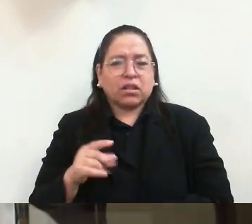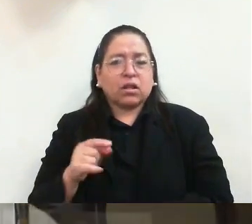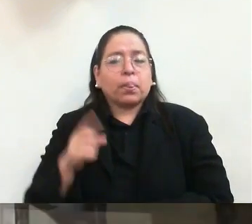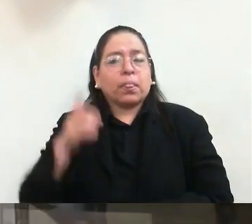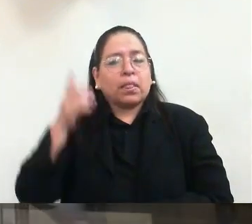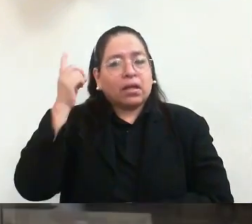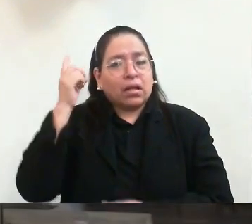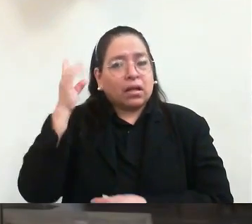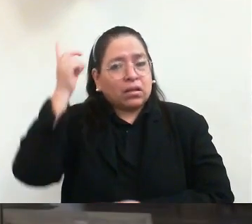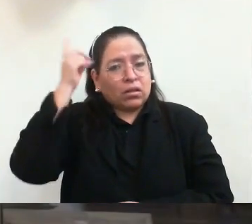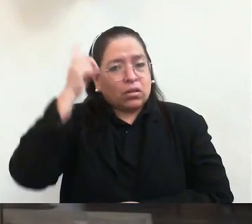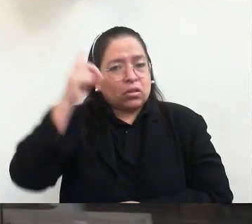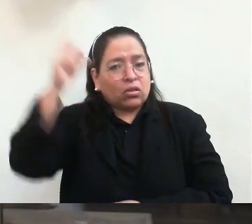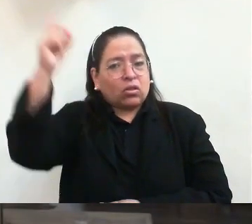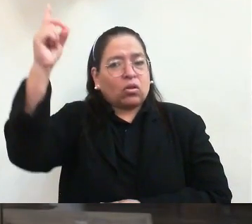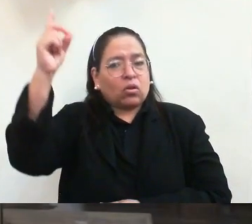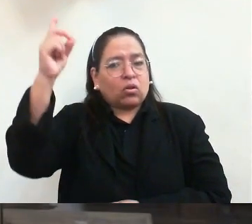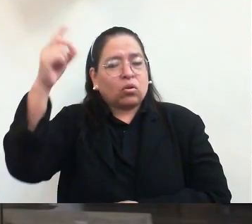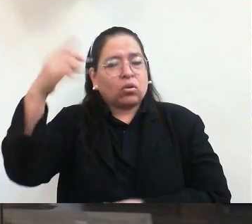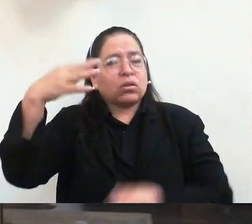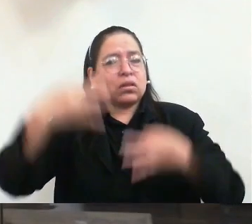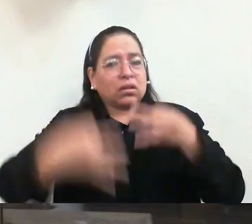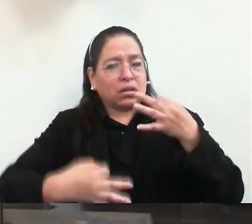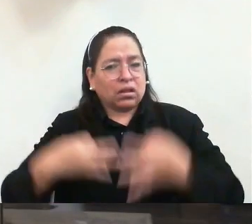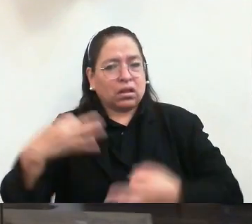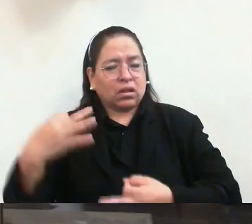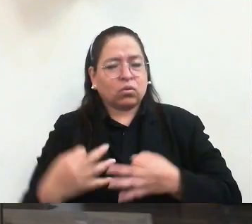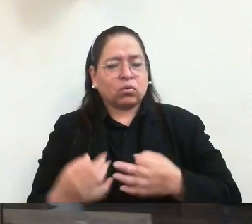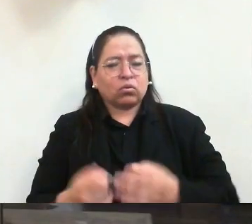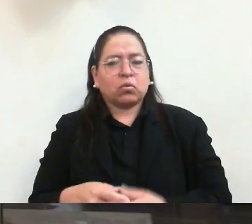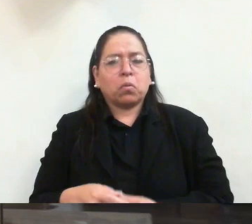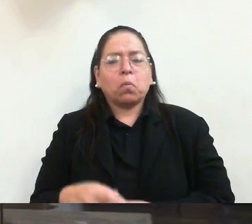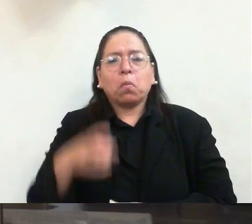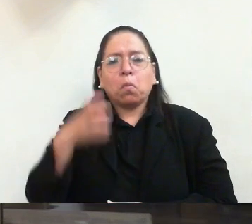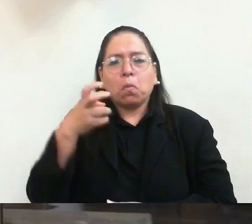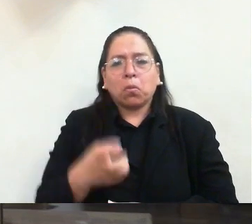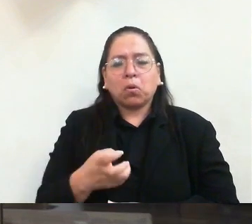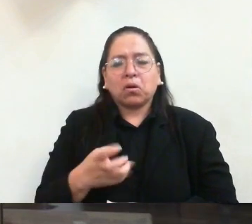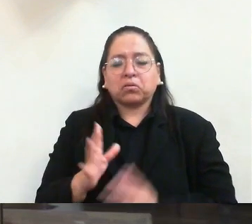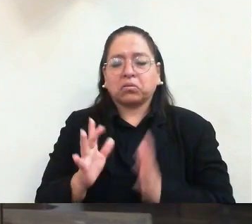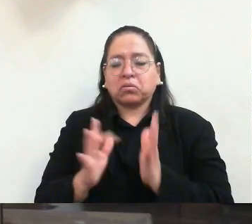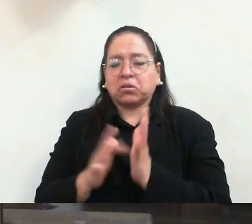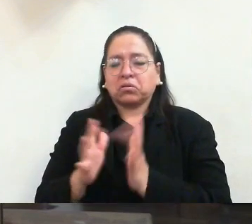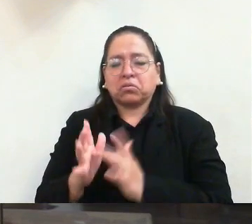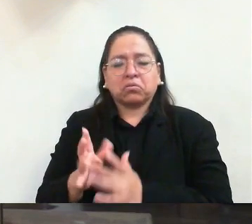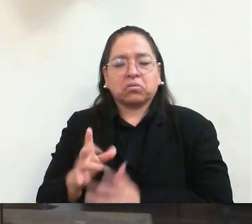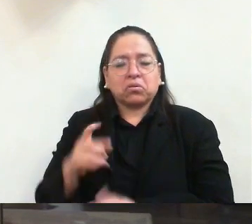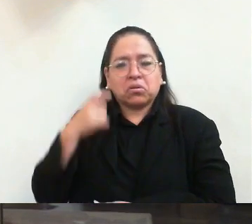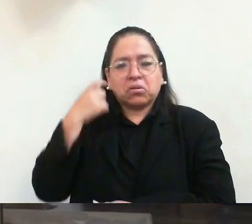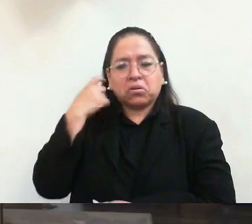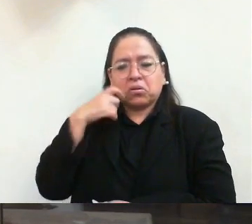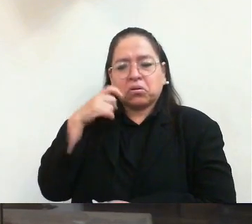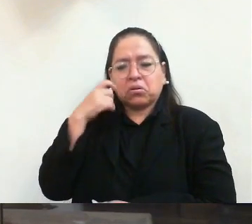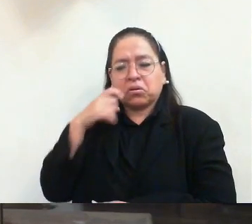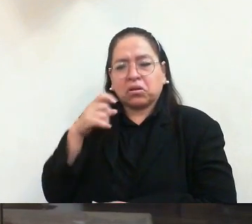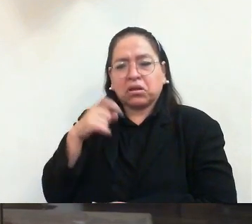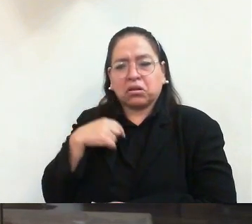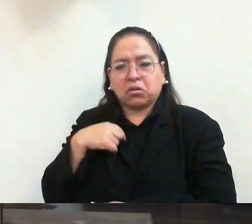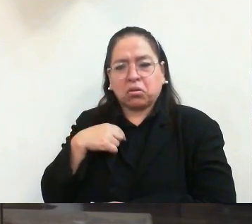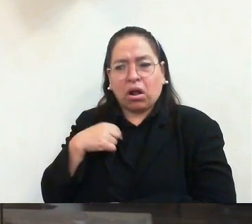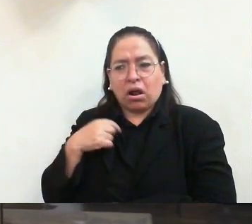cristo quiso no hacer eso yo no he venido a